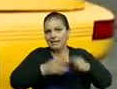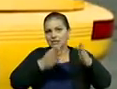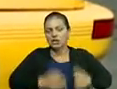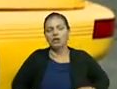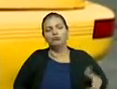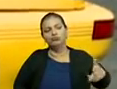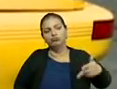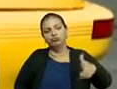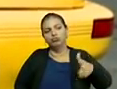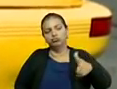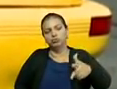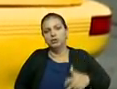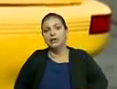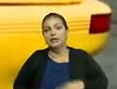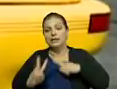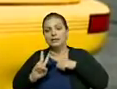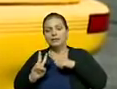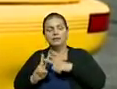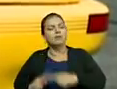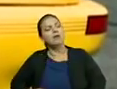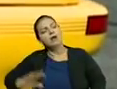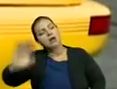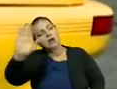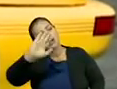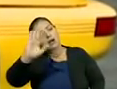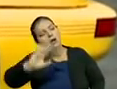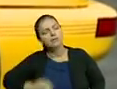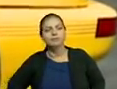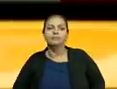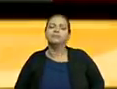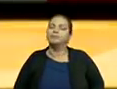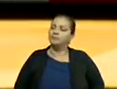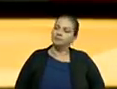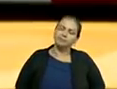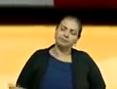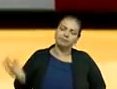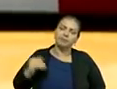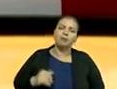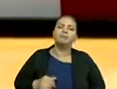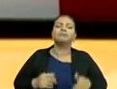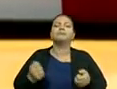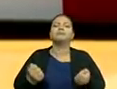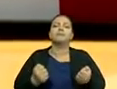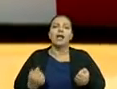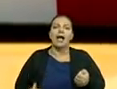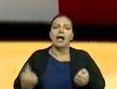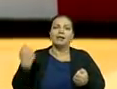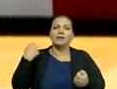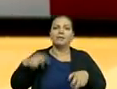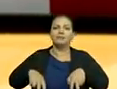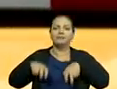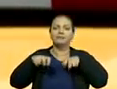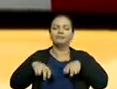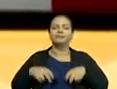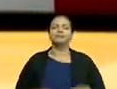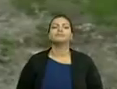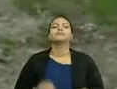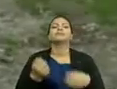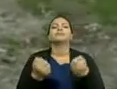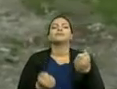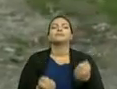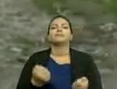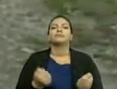pasajeros que estaban en el asiento posterior le sometieron al conductor. El afectado logró salir del vehículo y corrió pidiendo ayuda. La